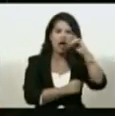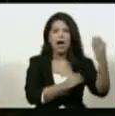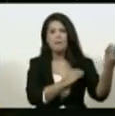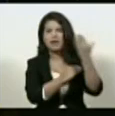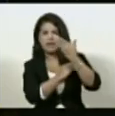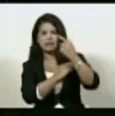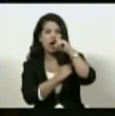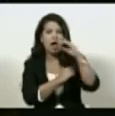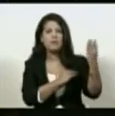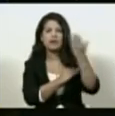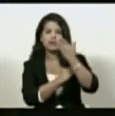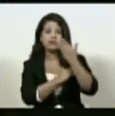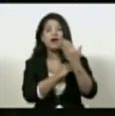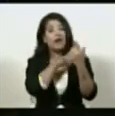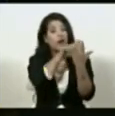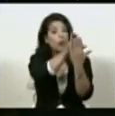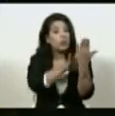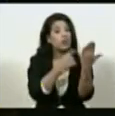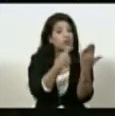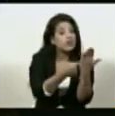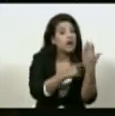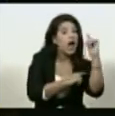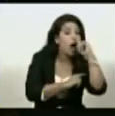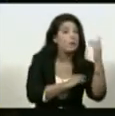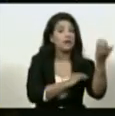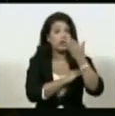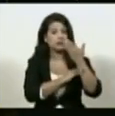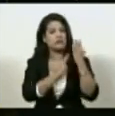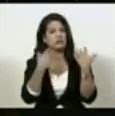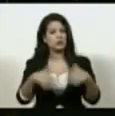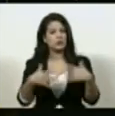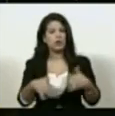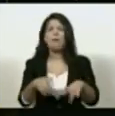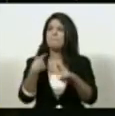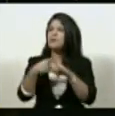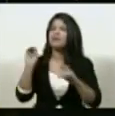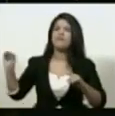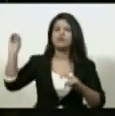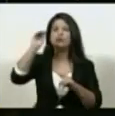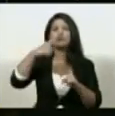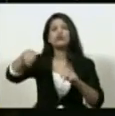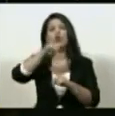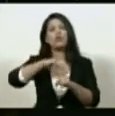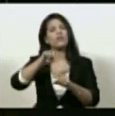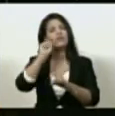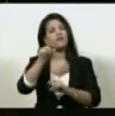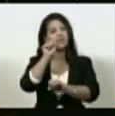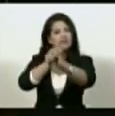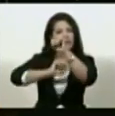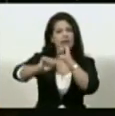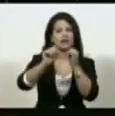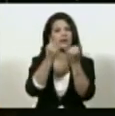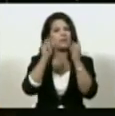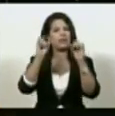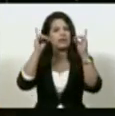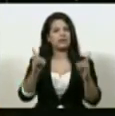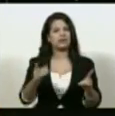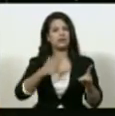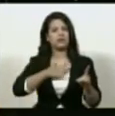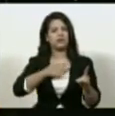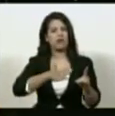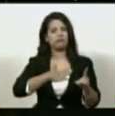este comunicado imperial y a defender la soberanía, la autodeterminación y la